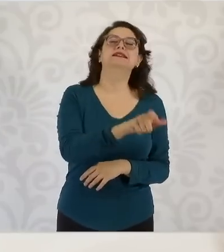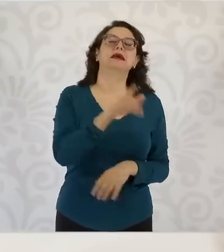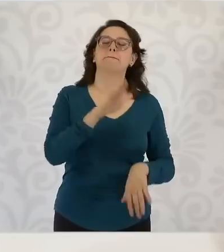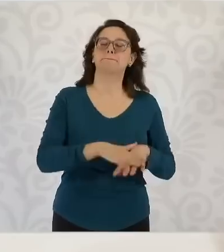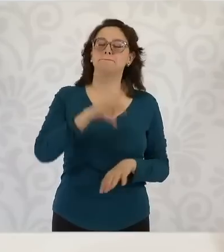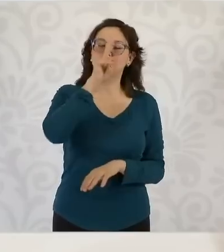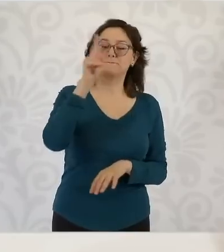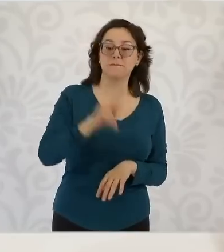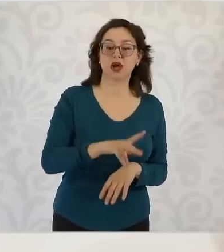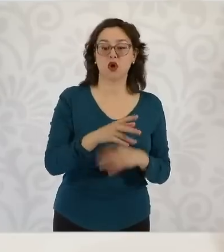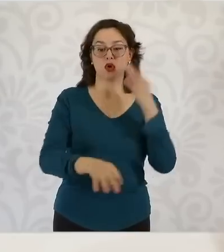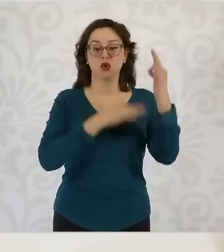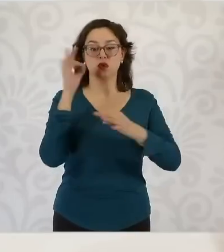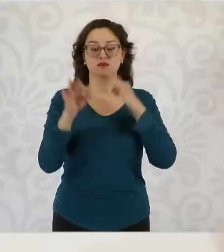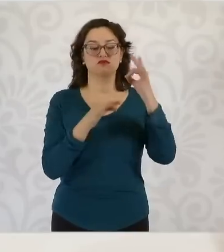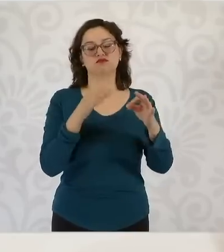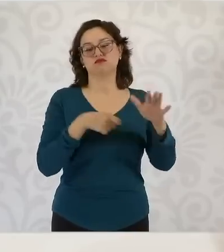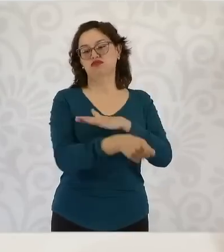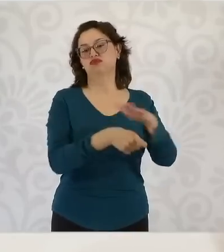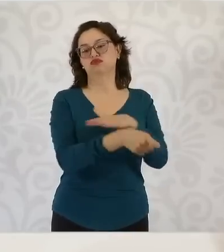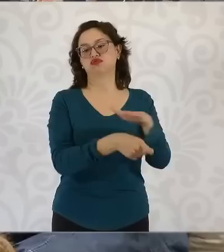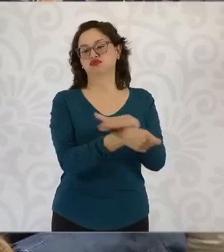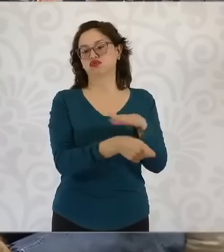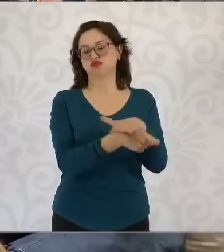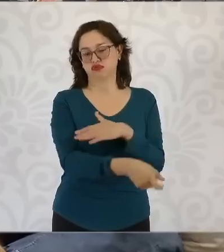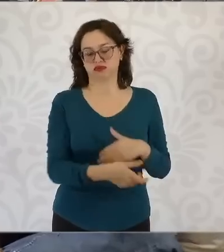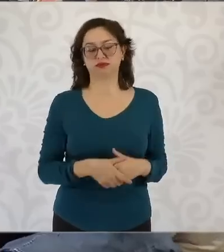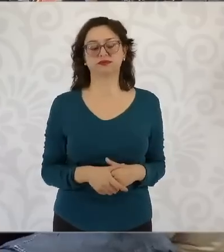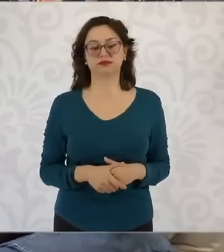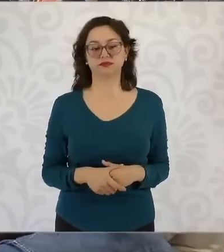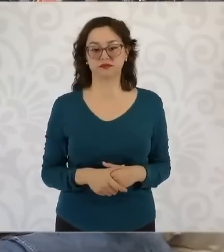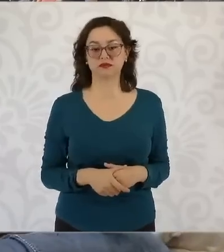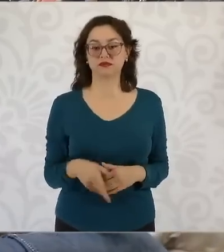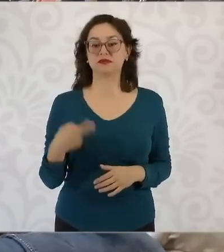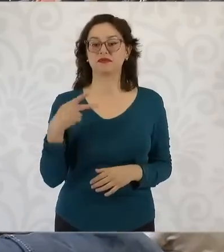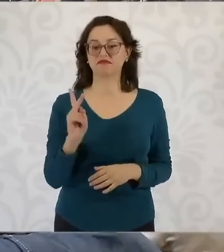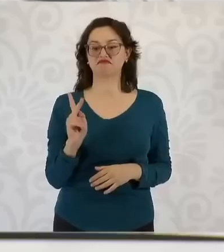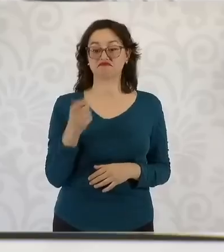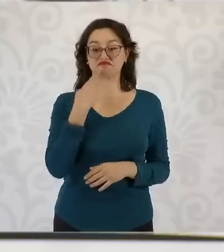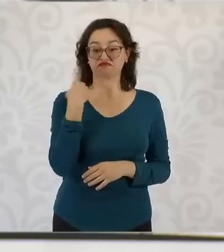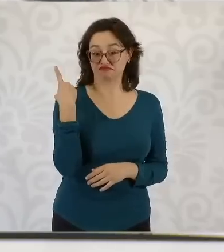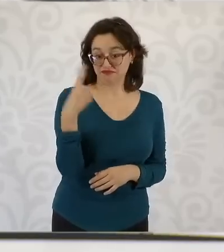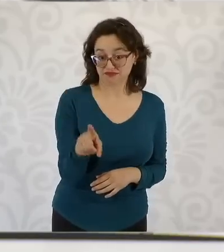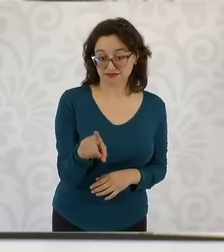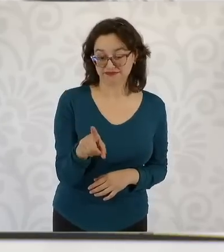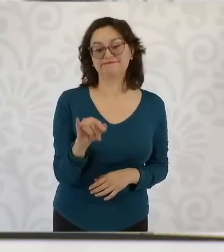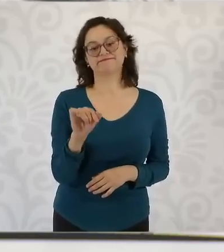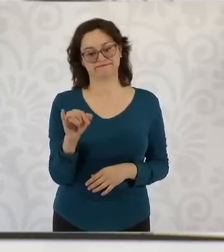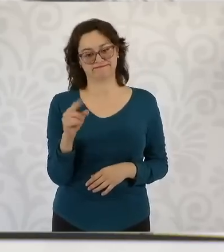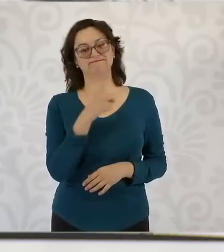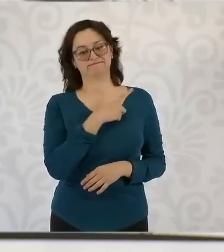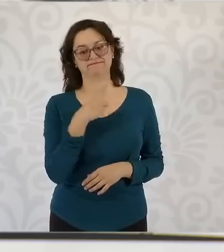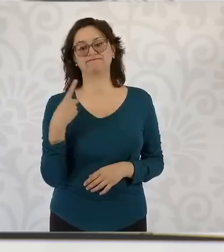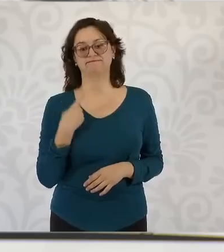puede pues recibir estos pagos generalizados, ¿no? Entonces, pero sí es importante denunciarlo, que en realidad